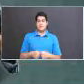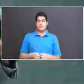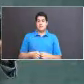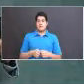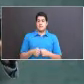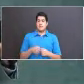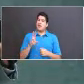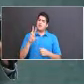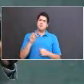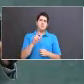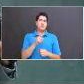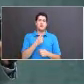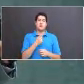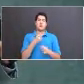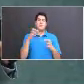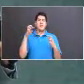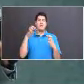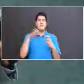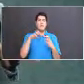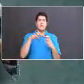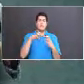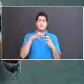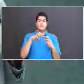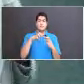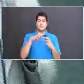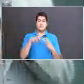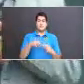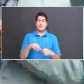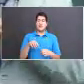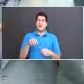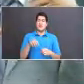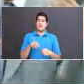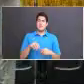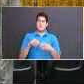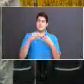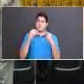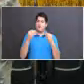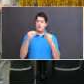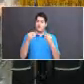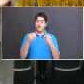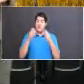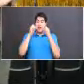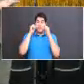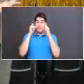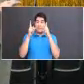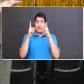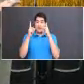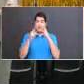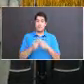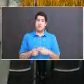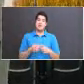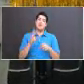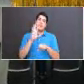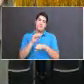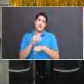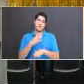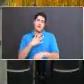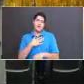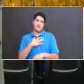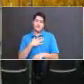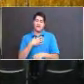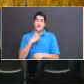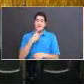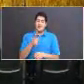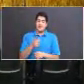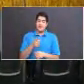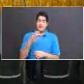No solo perfecto. Es increíble, hermano. Permítame utilizar el término increíble. Pero él a usted